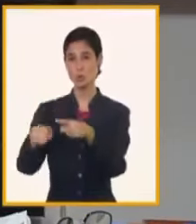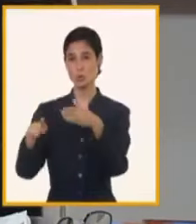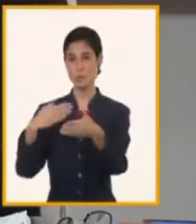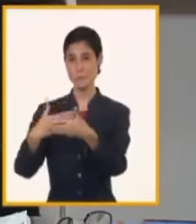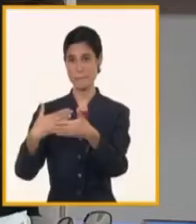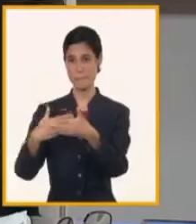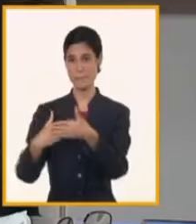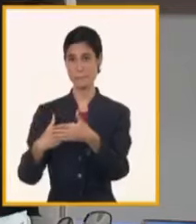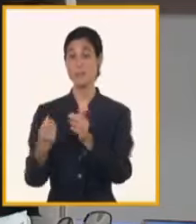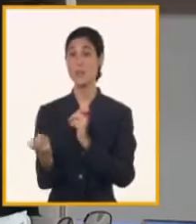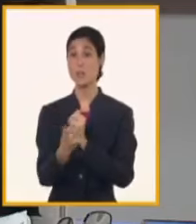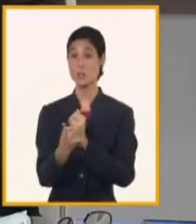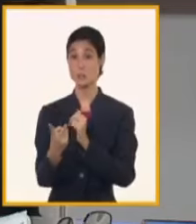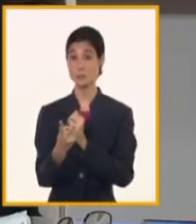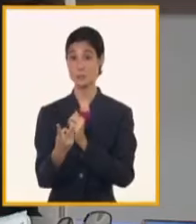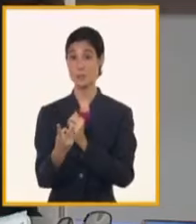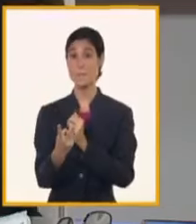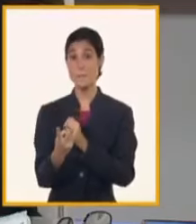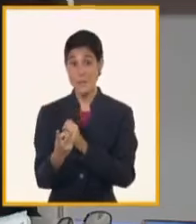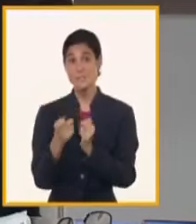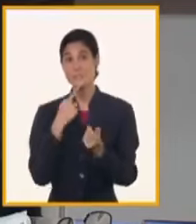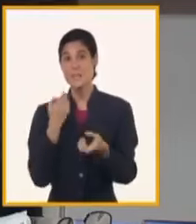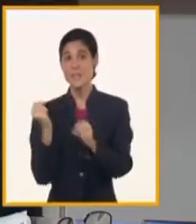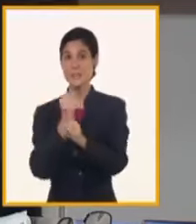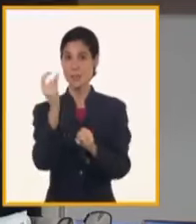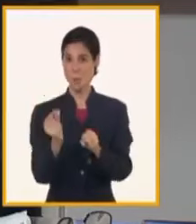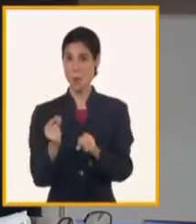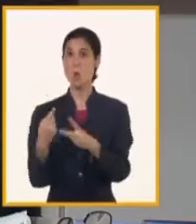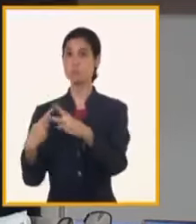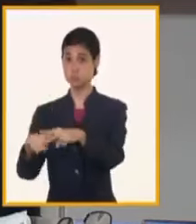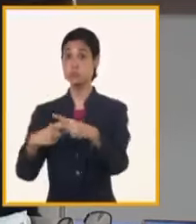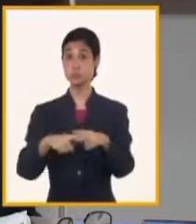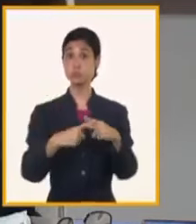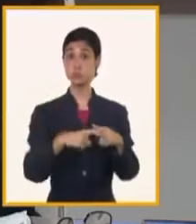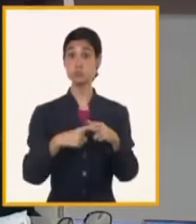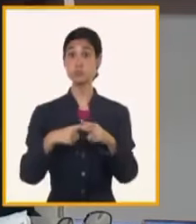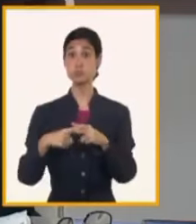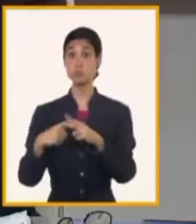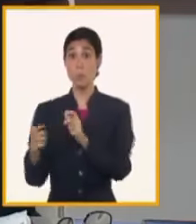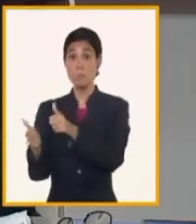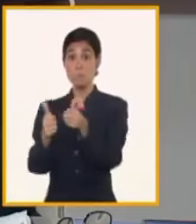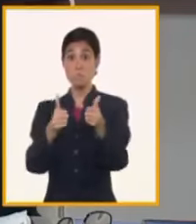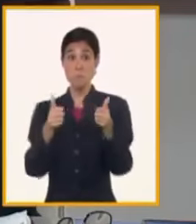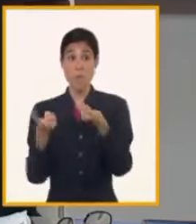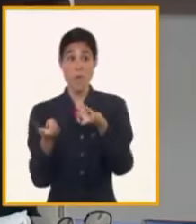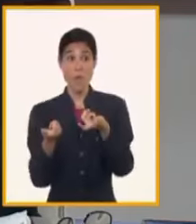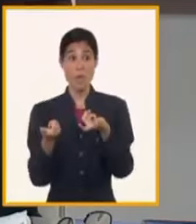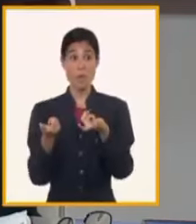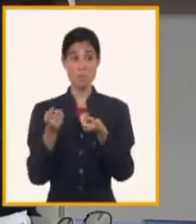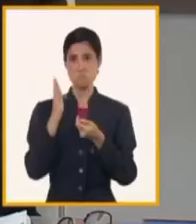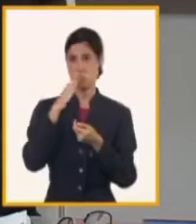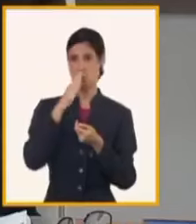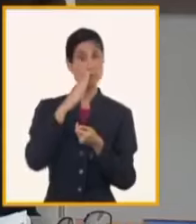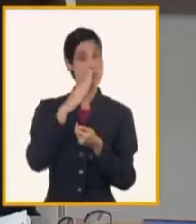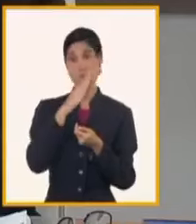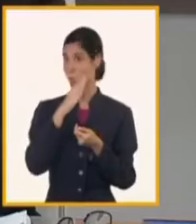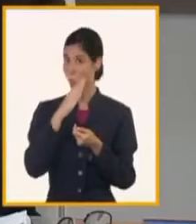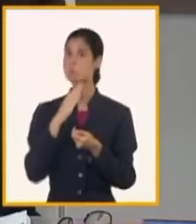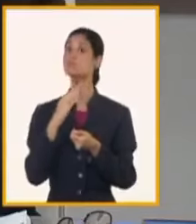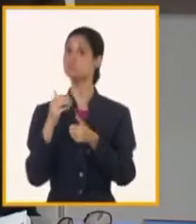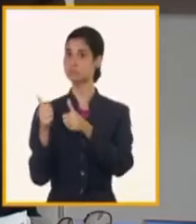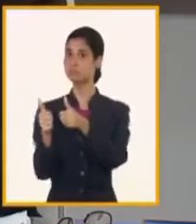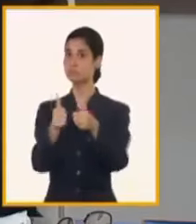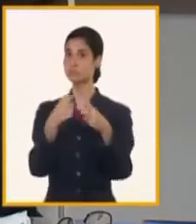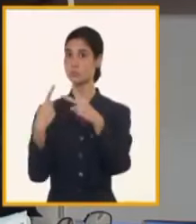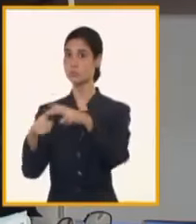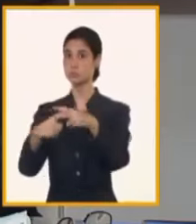nosotros consideramos que no nosotros no consideramos que el mantenimiento de efecto haya sido de mala calidad ni el desped que es una de las unidades mejores que